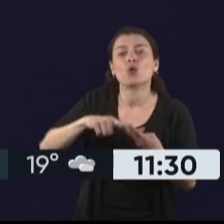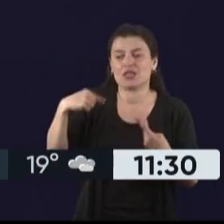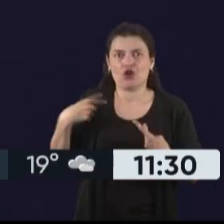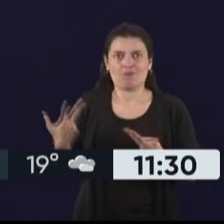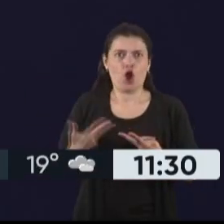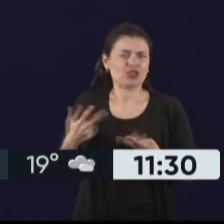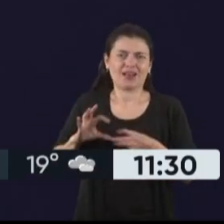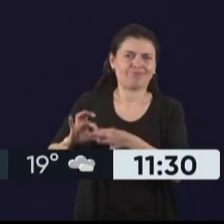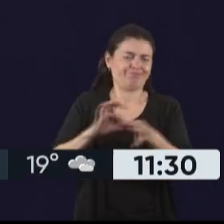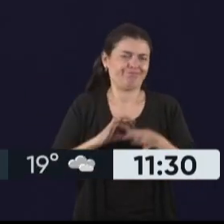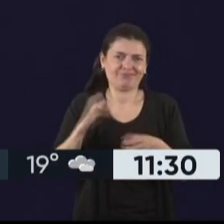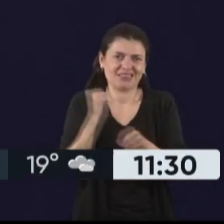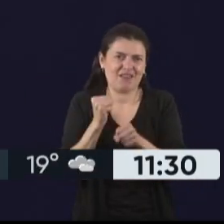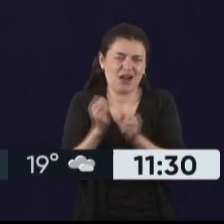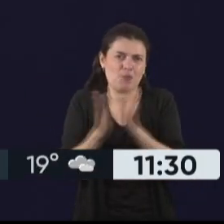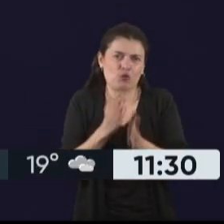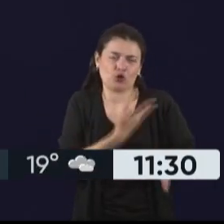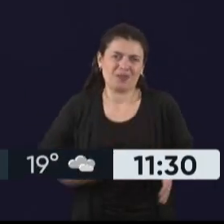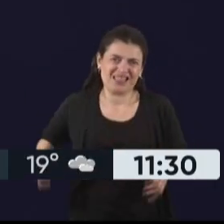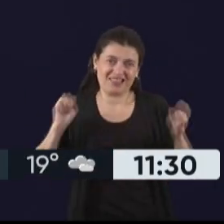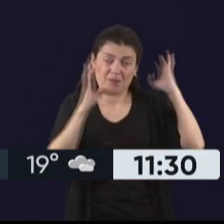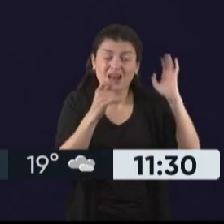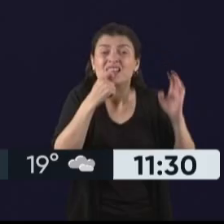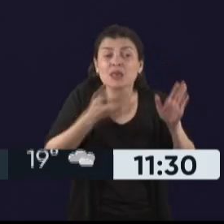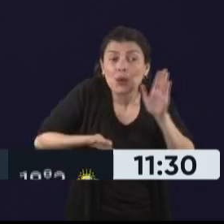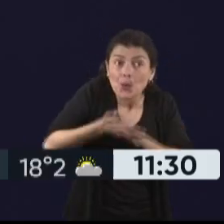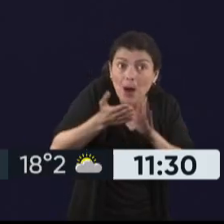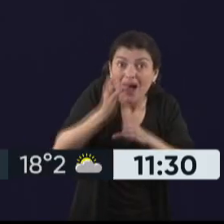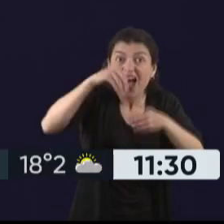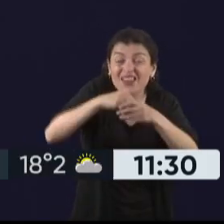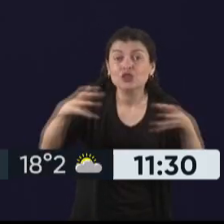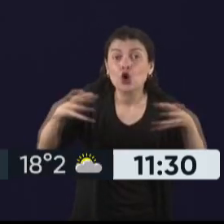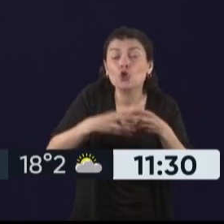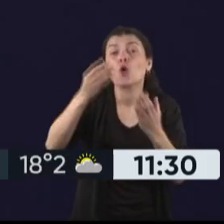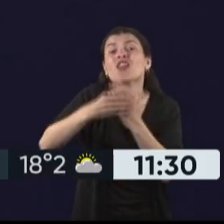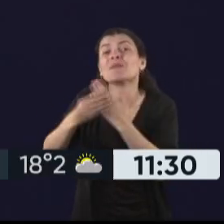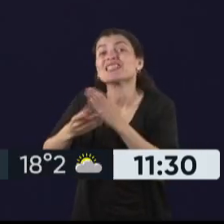habla. Si hay o no cambios en el gabinete, siempre los va a definir el presidente